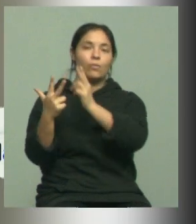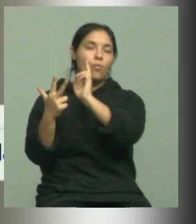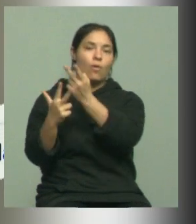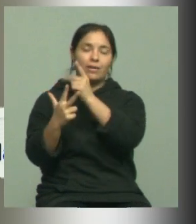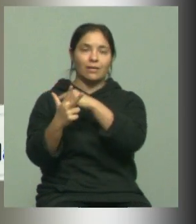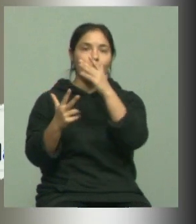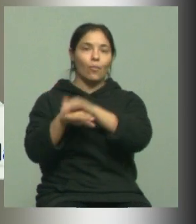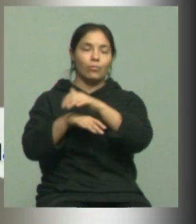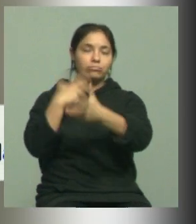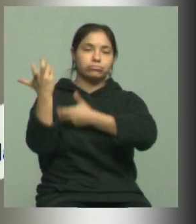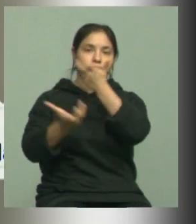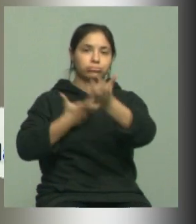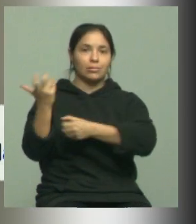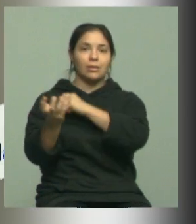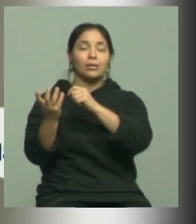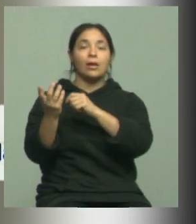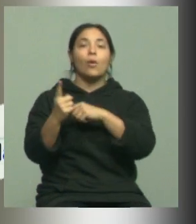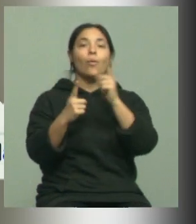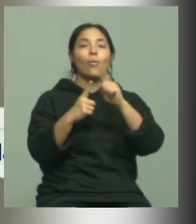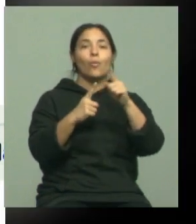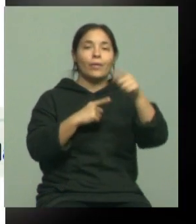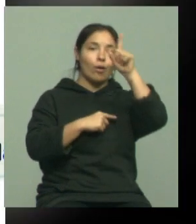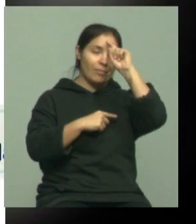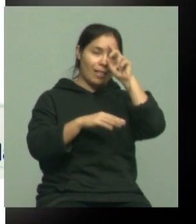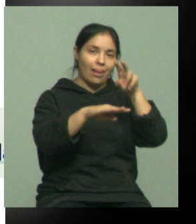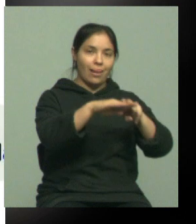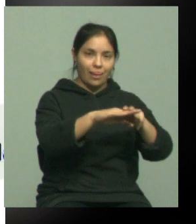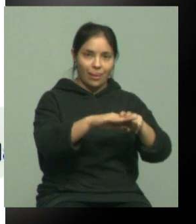qué sé yo, y con el tiempo de esas 4, 3 están muertas. Entonces,